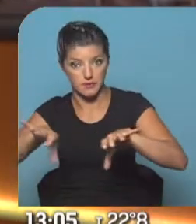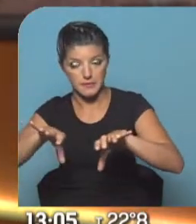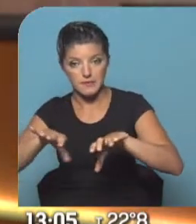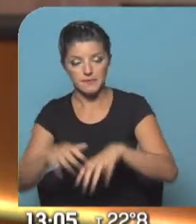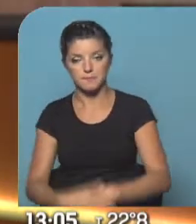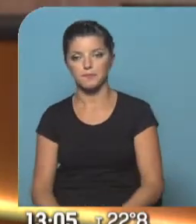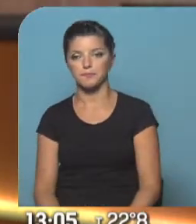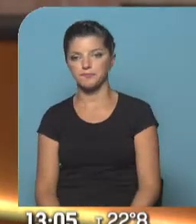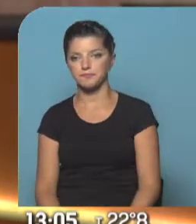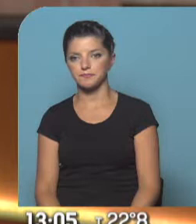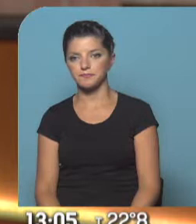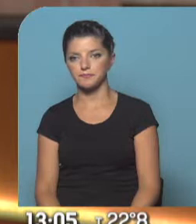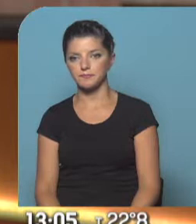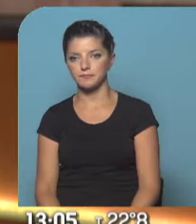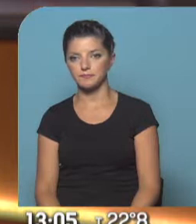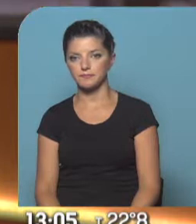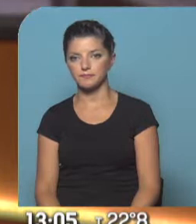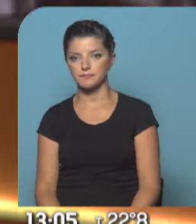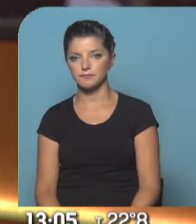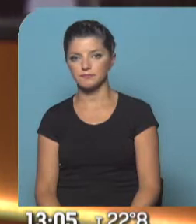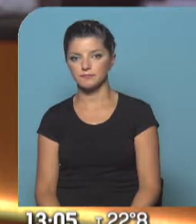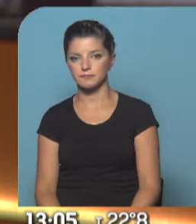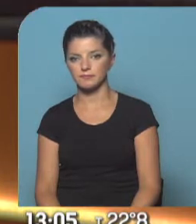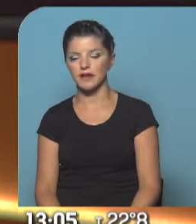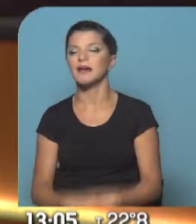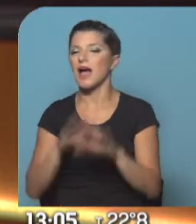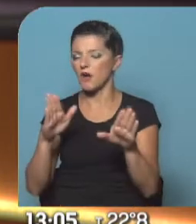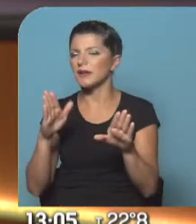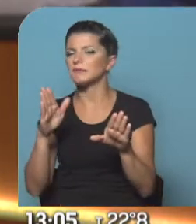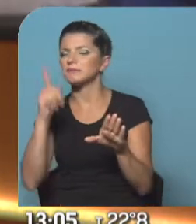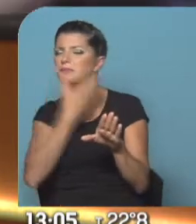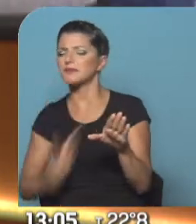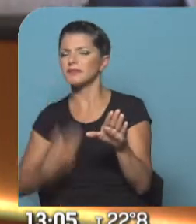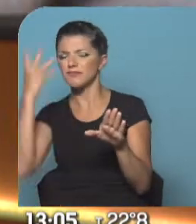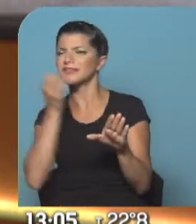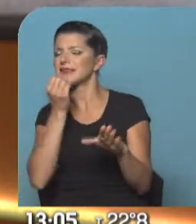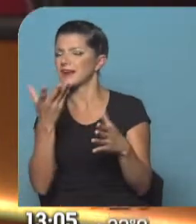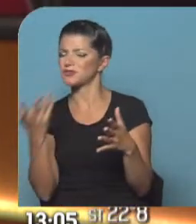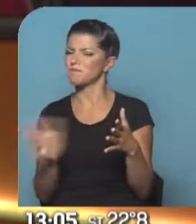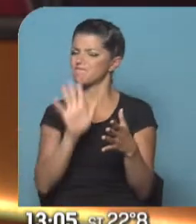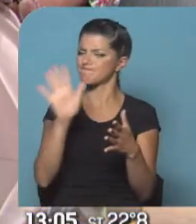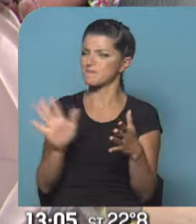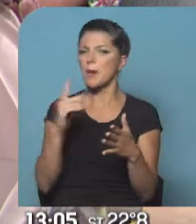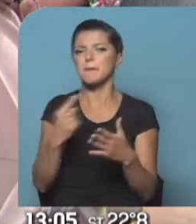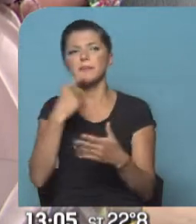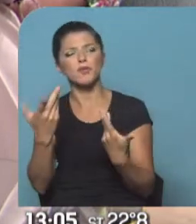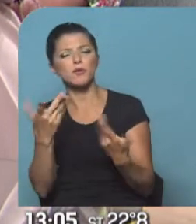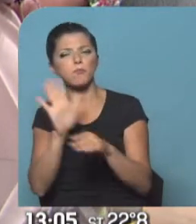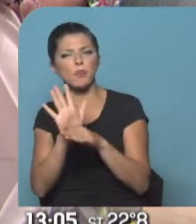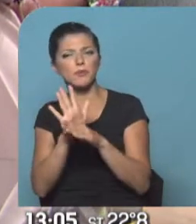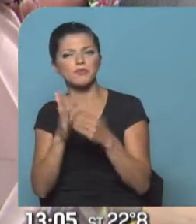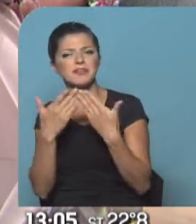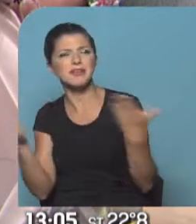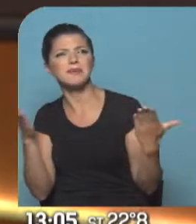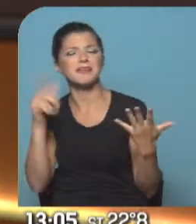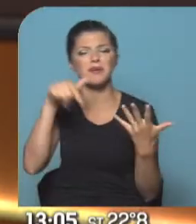conflicto. Ahora, las declaraciones de Macron son un poco confusas también. En un momento dijo como que estaba libre y ahora está diciendo como que no está